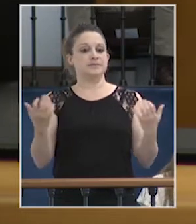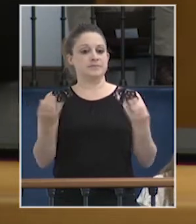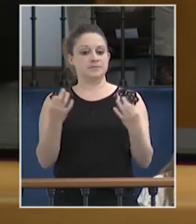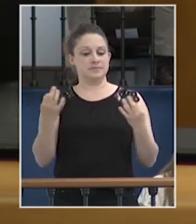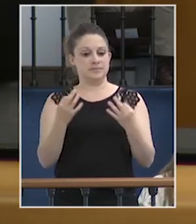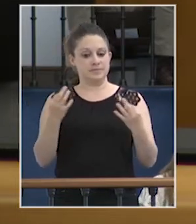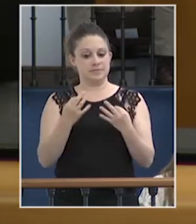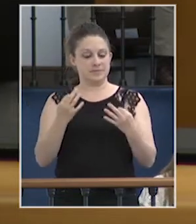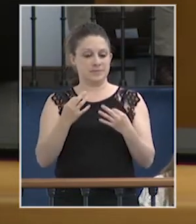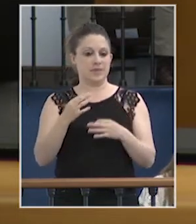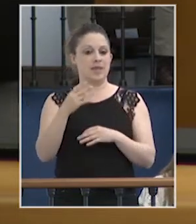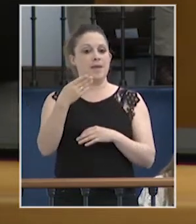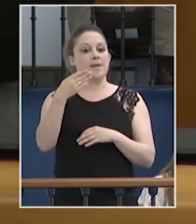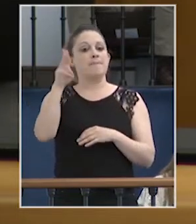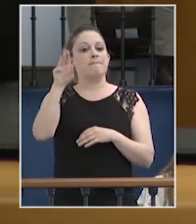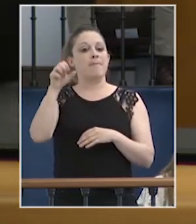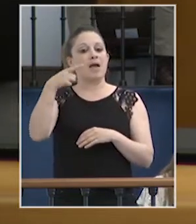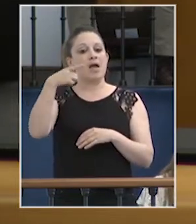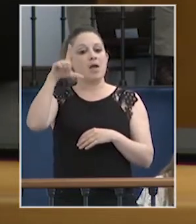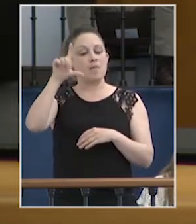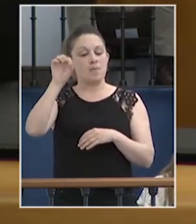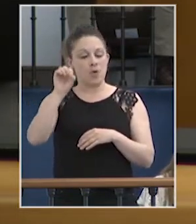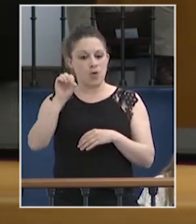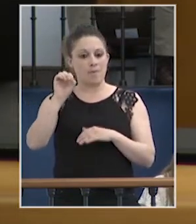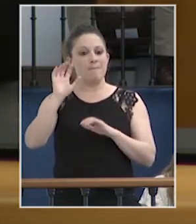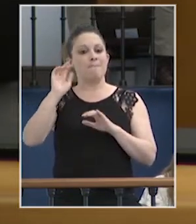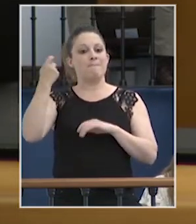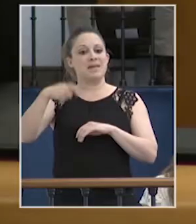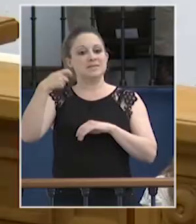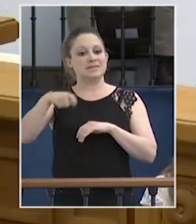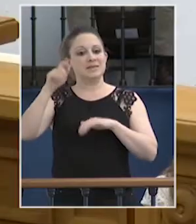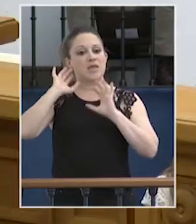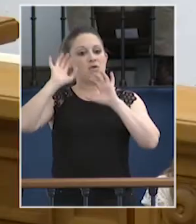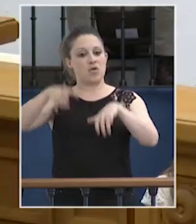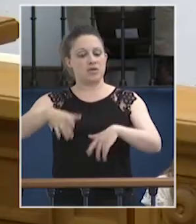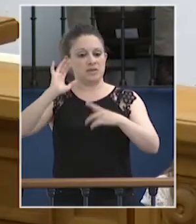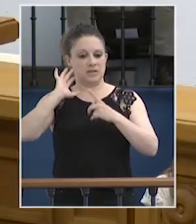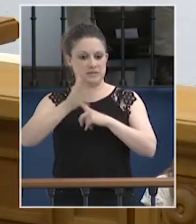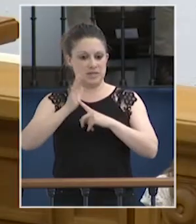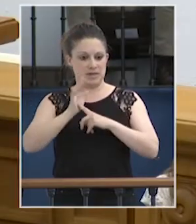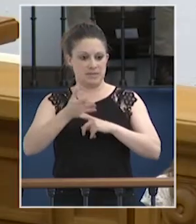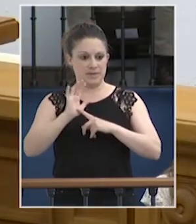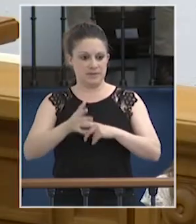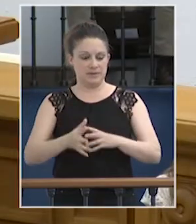Pablo Bellido Acevedo como presidente de las Cortes de Castilla-La Mancha.